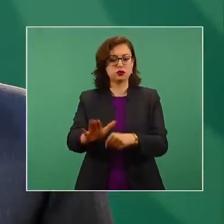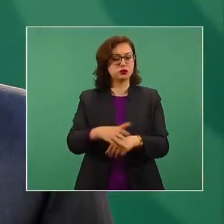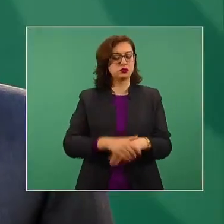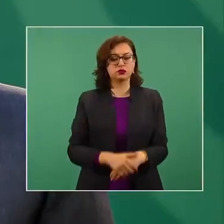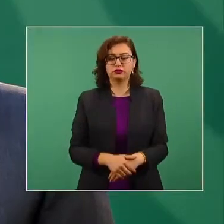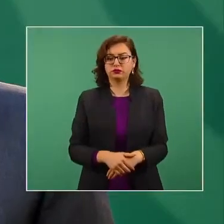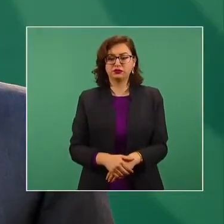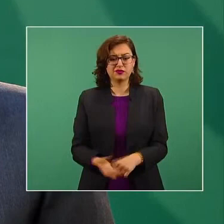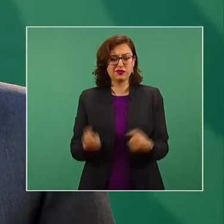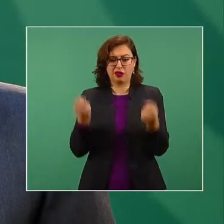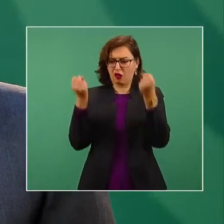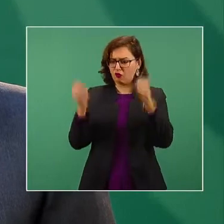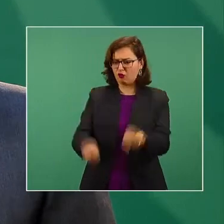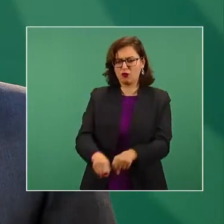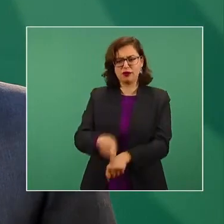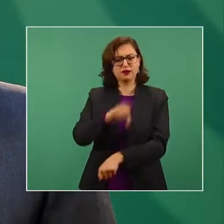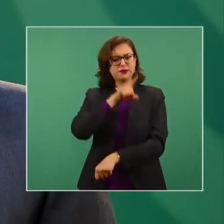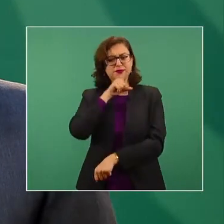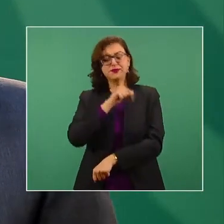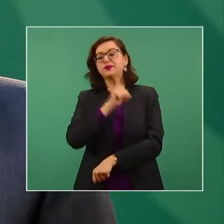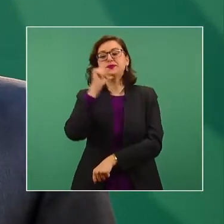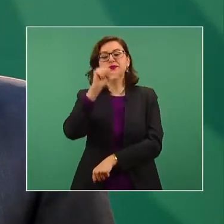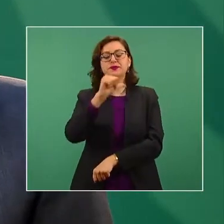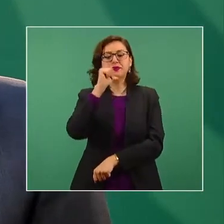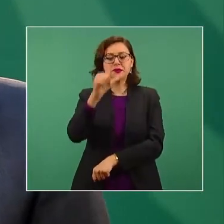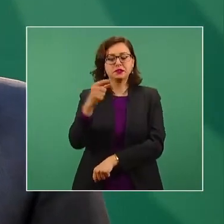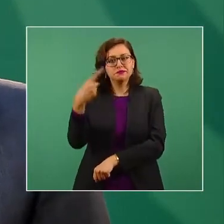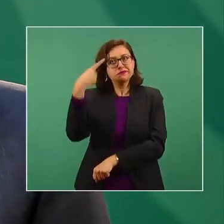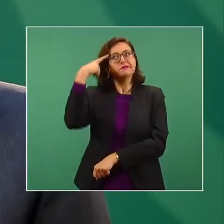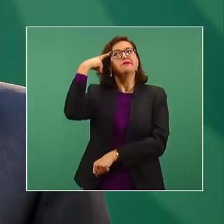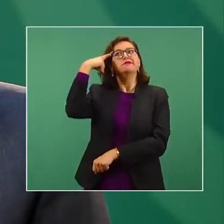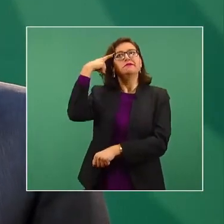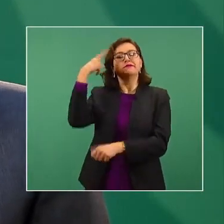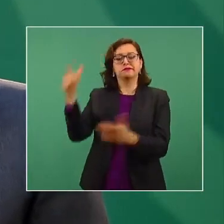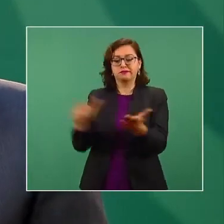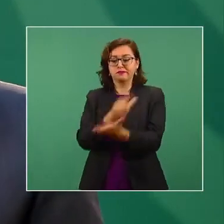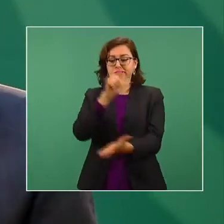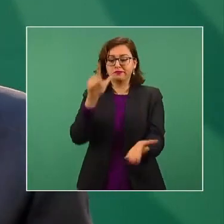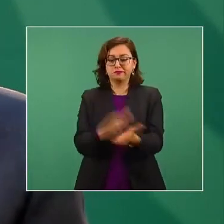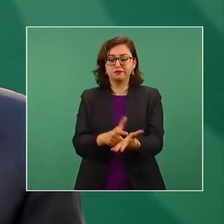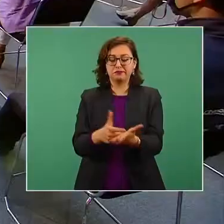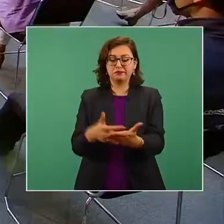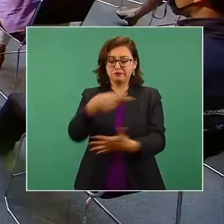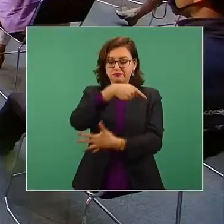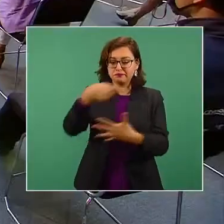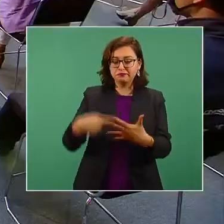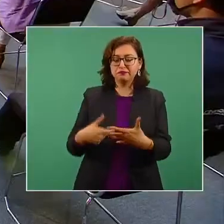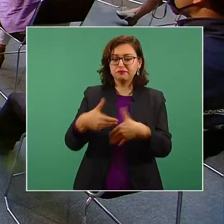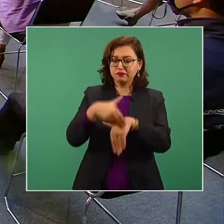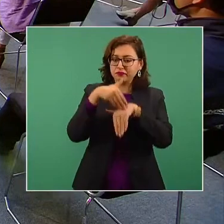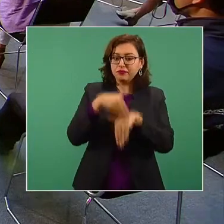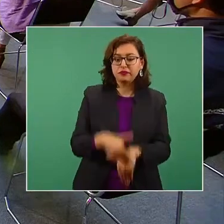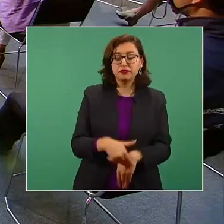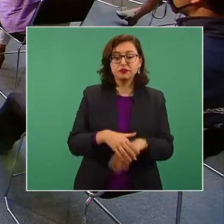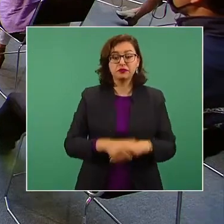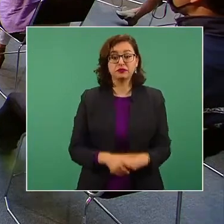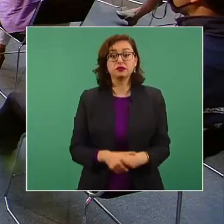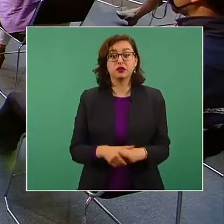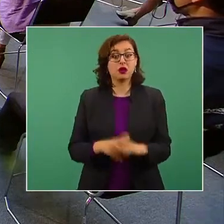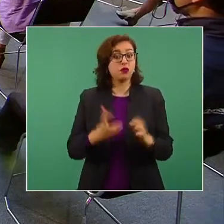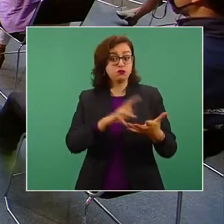nada por la fuerza, todo por la razón y el derecho. Y si no hay